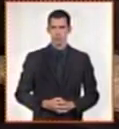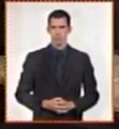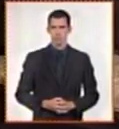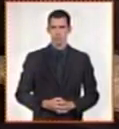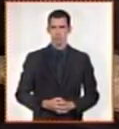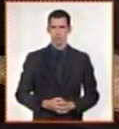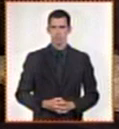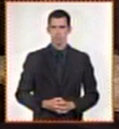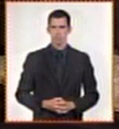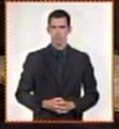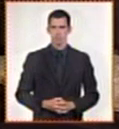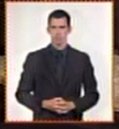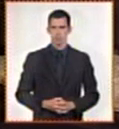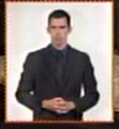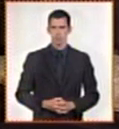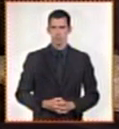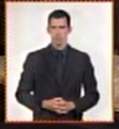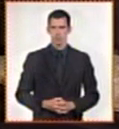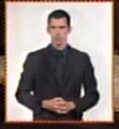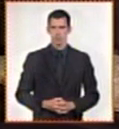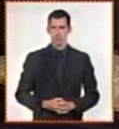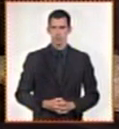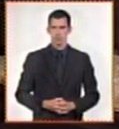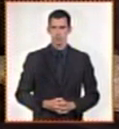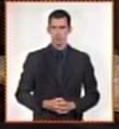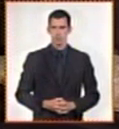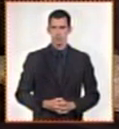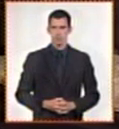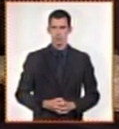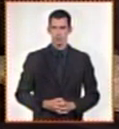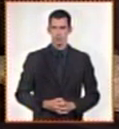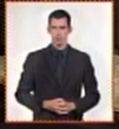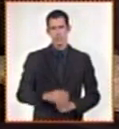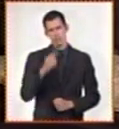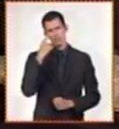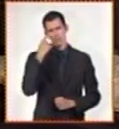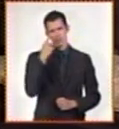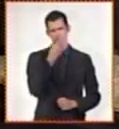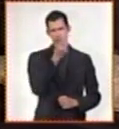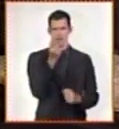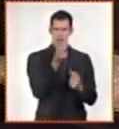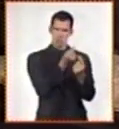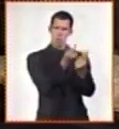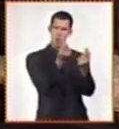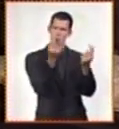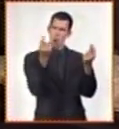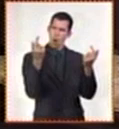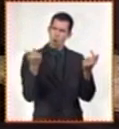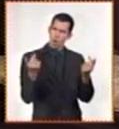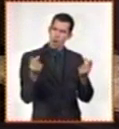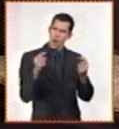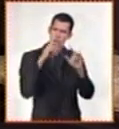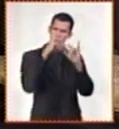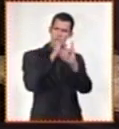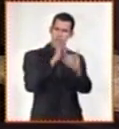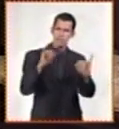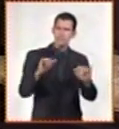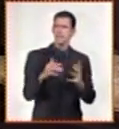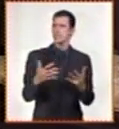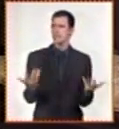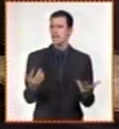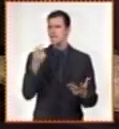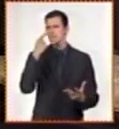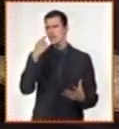grandes medios de comunicación de Occidente una campaña mediática, podemos decir, contra